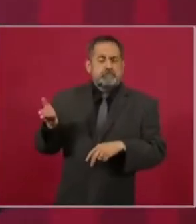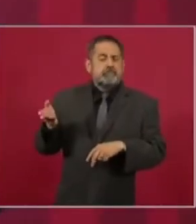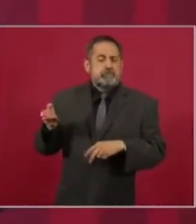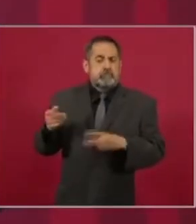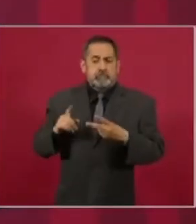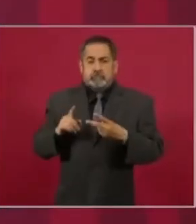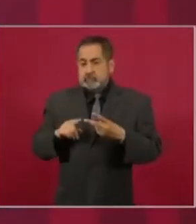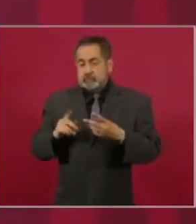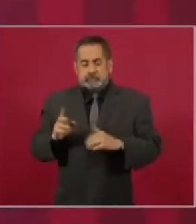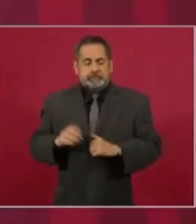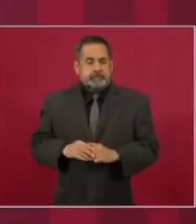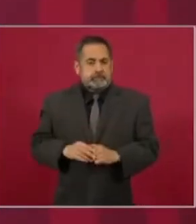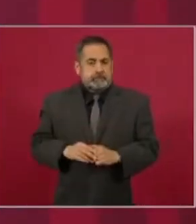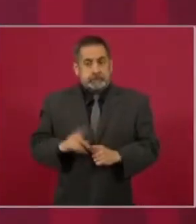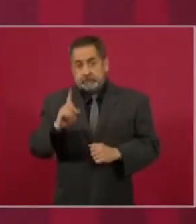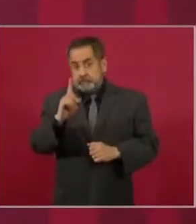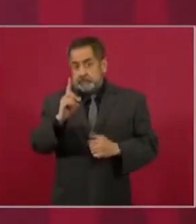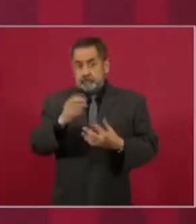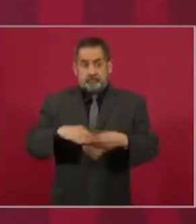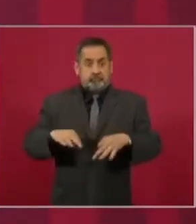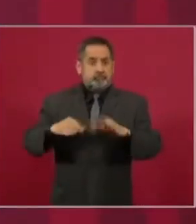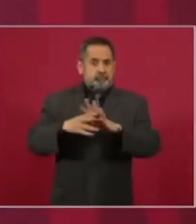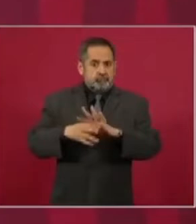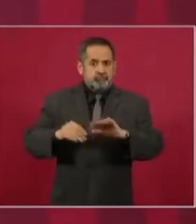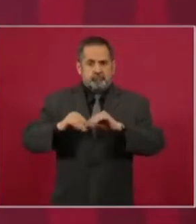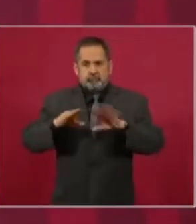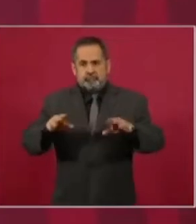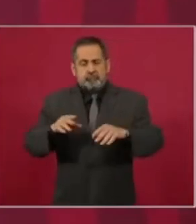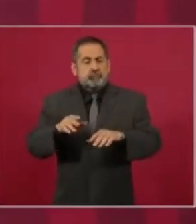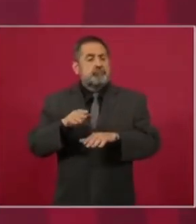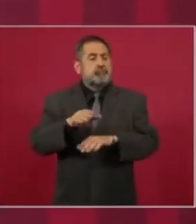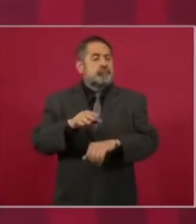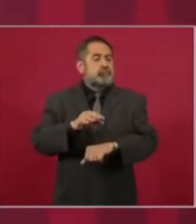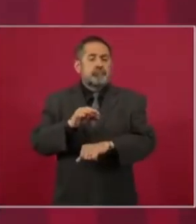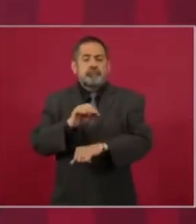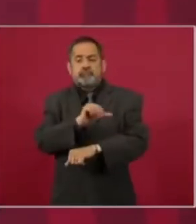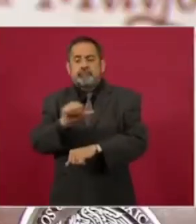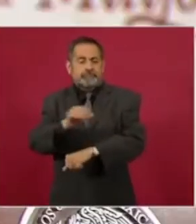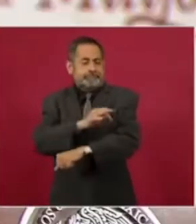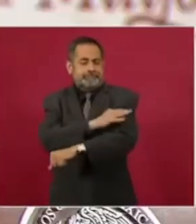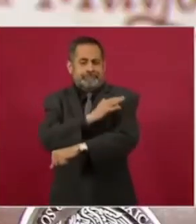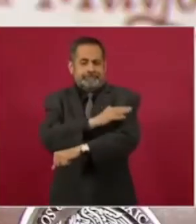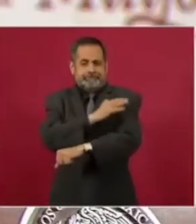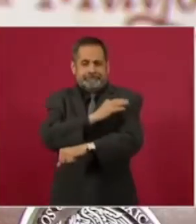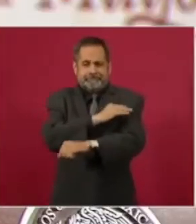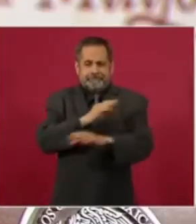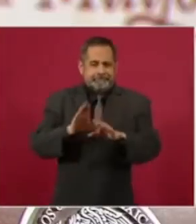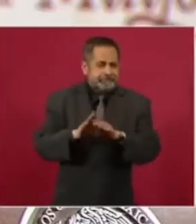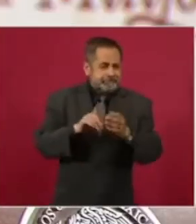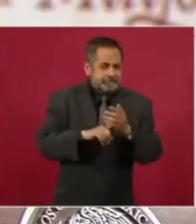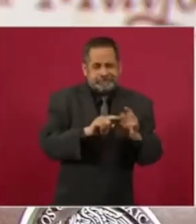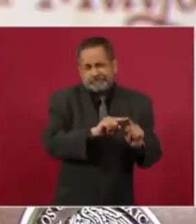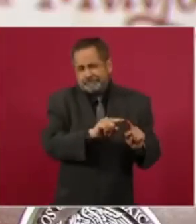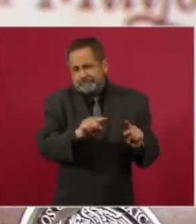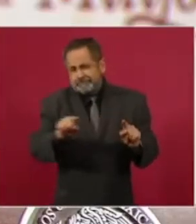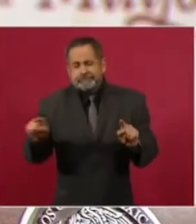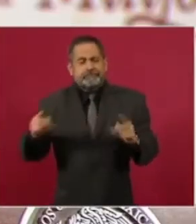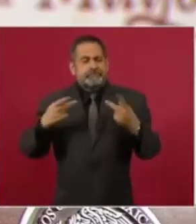muy importante para la aplicación de las vacunas en nuestro país.